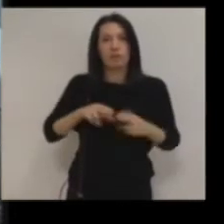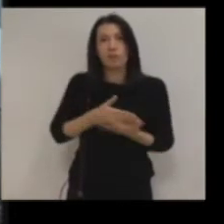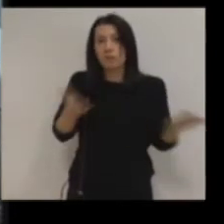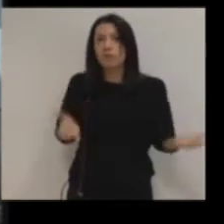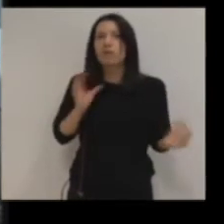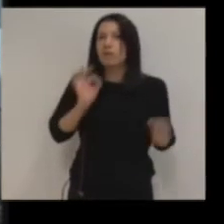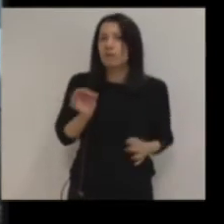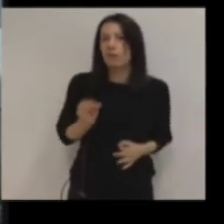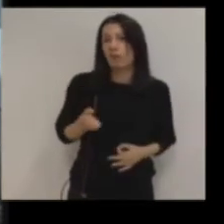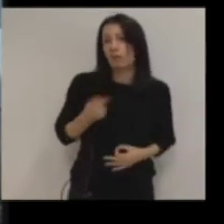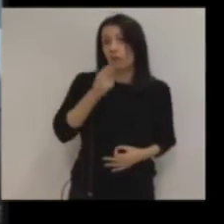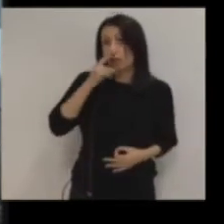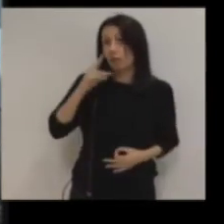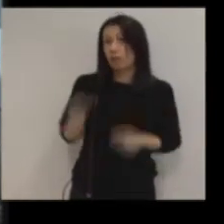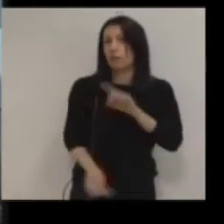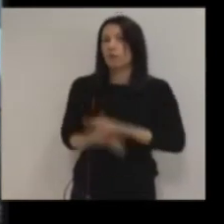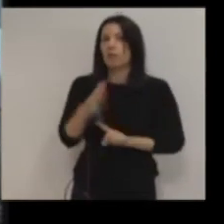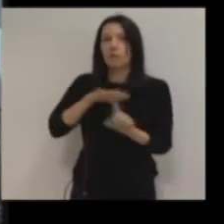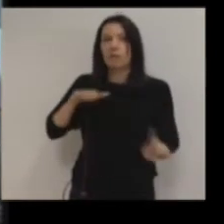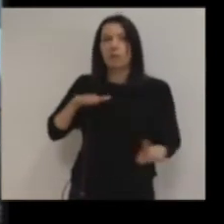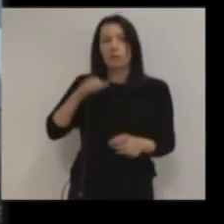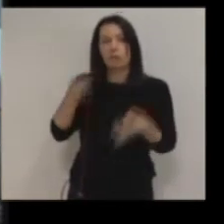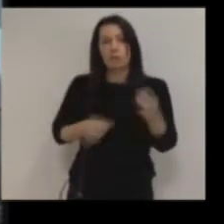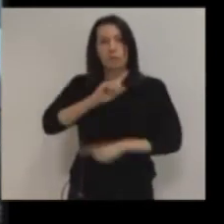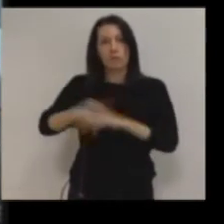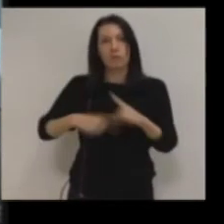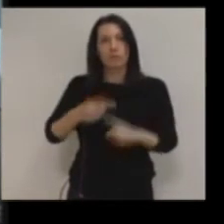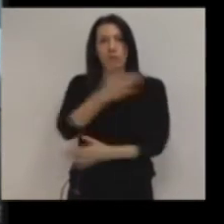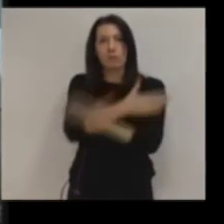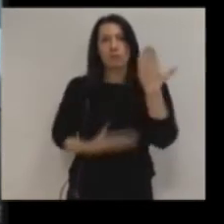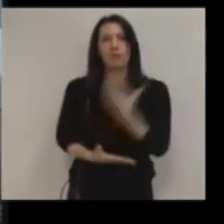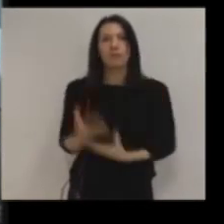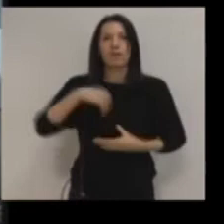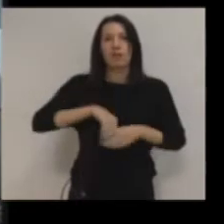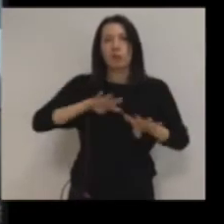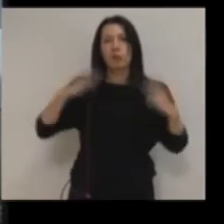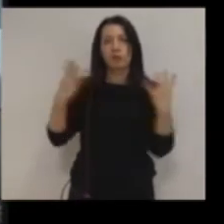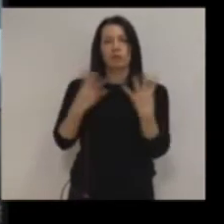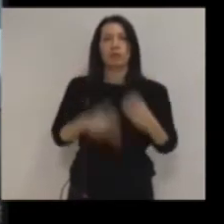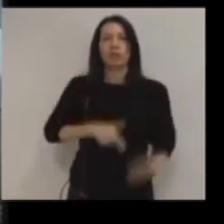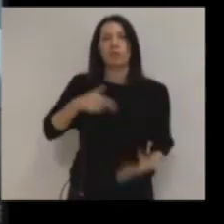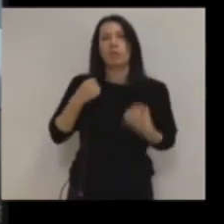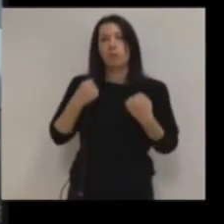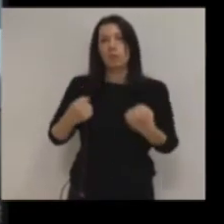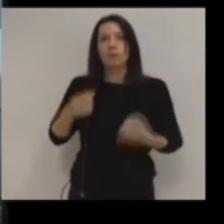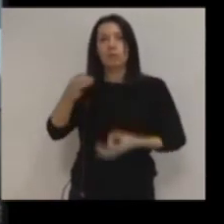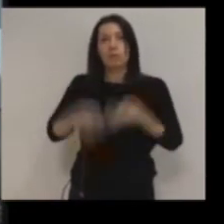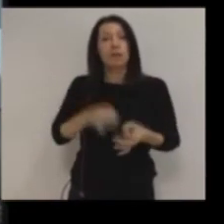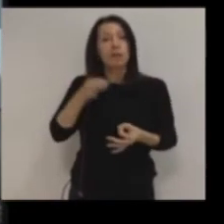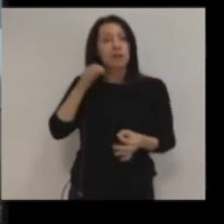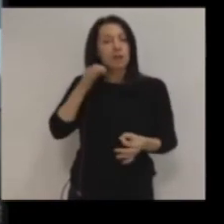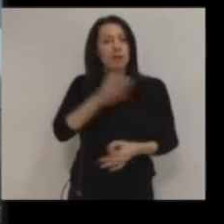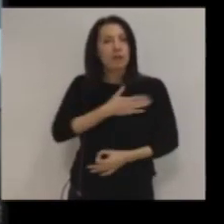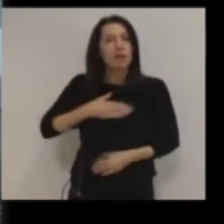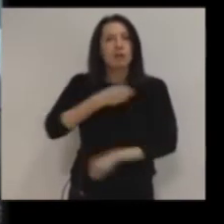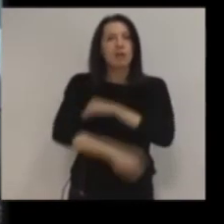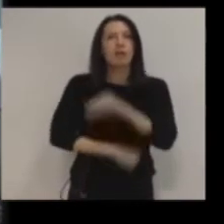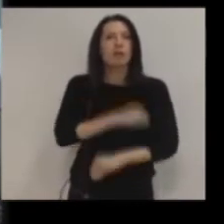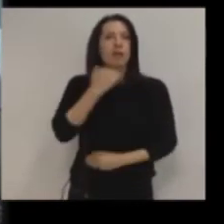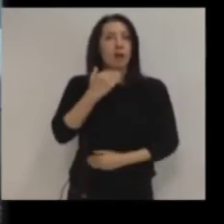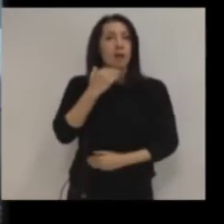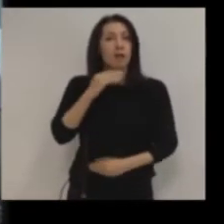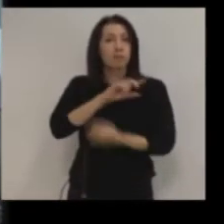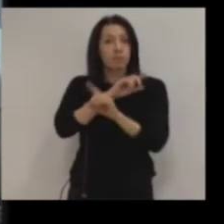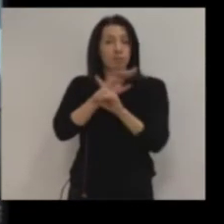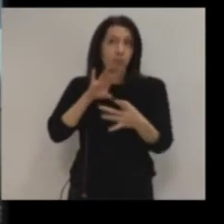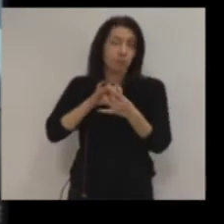nosotros hace años creamos un Foro Justicia y Discapacidad dentro del Consejo General del Poder Judicial, donde pretendíamos hacer algo en relación con la pregunta